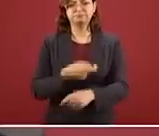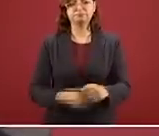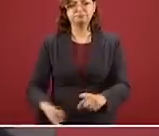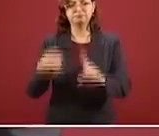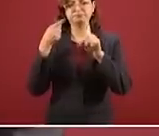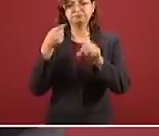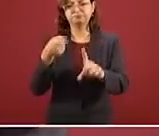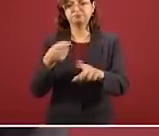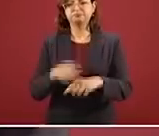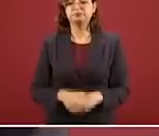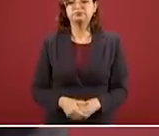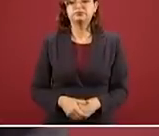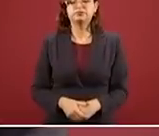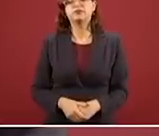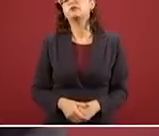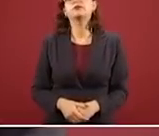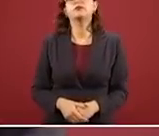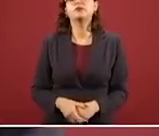Queremos que